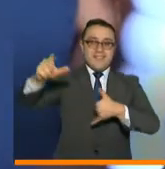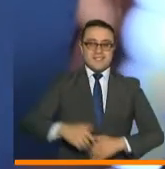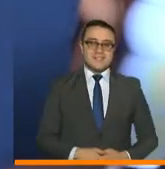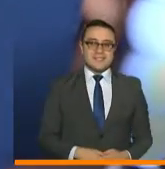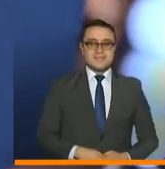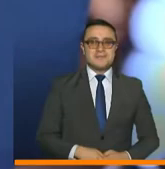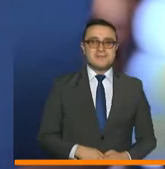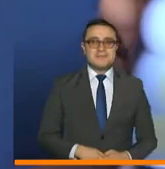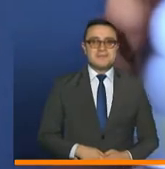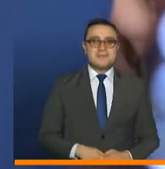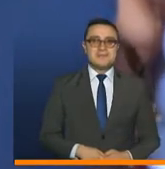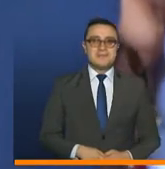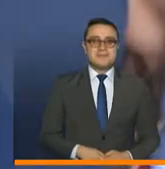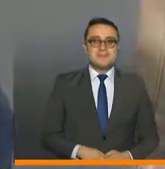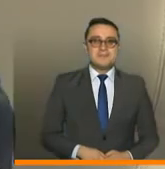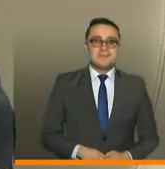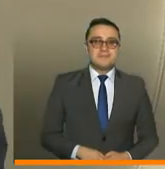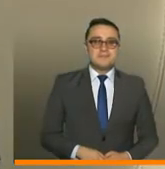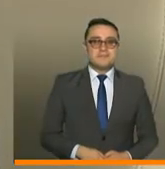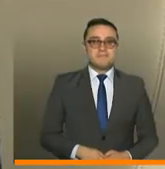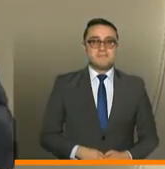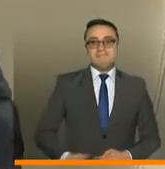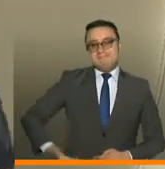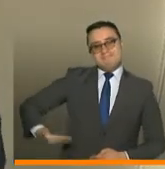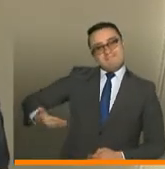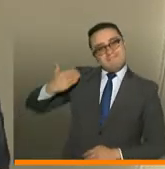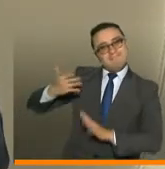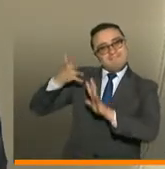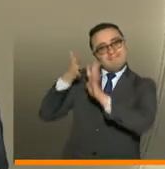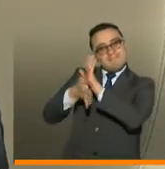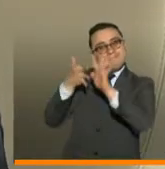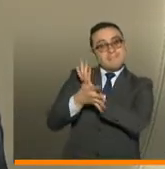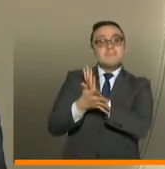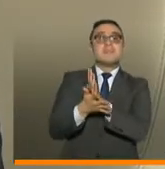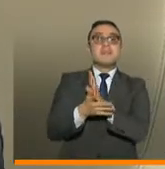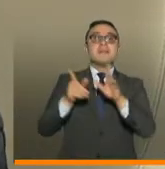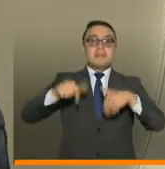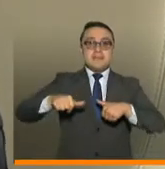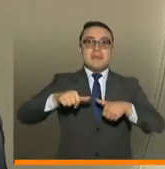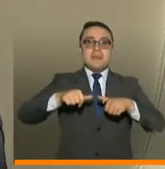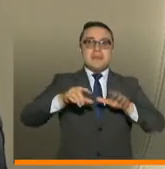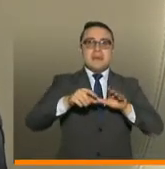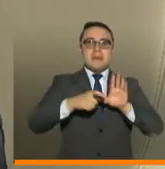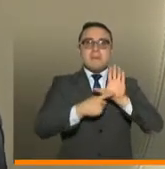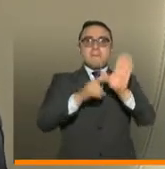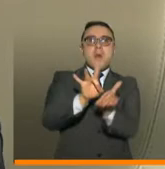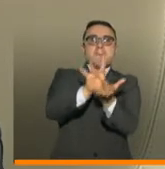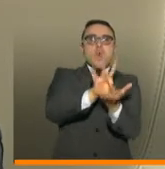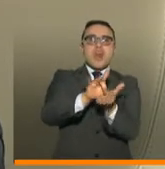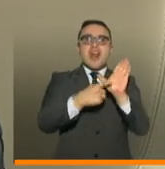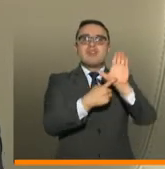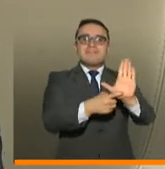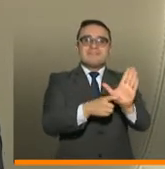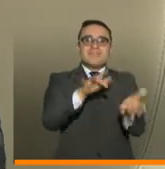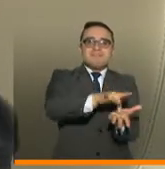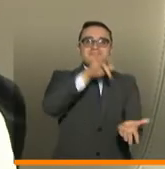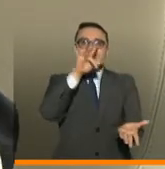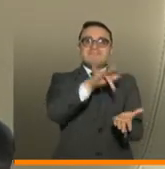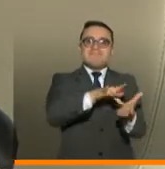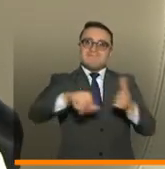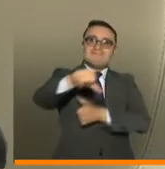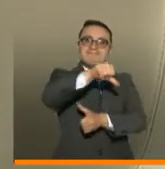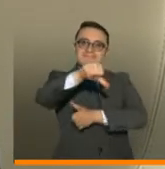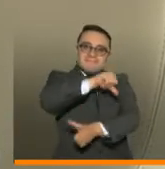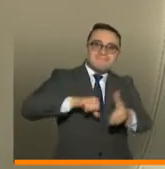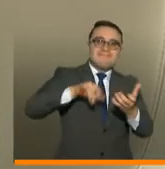Y como les mencionaba, presidente, avanza la alternancia. Creo que hay muchos expertos, periodistas,